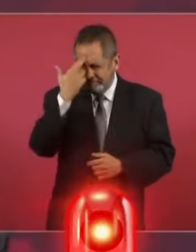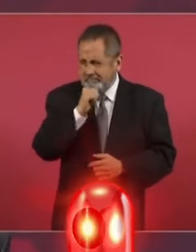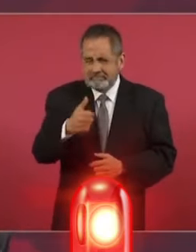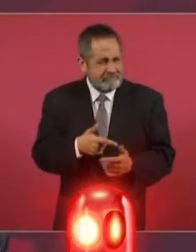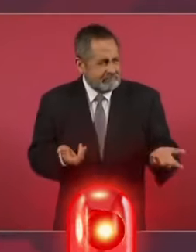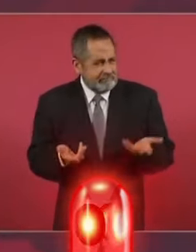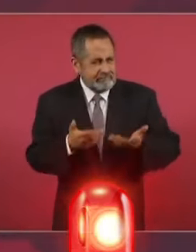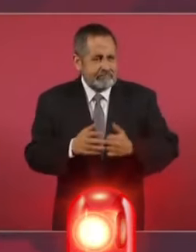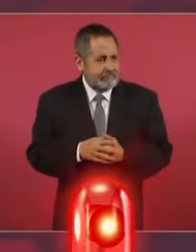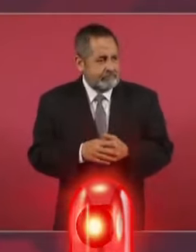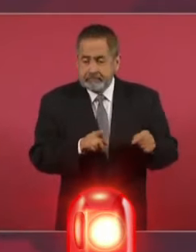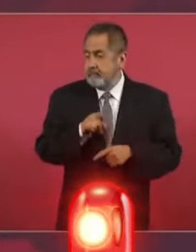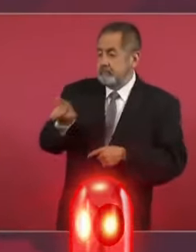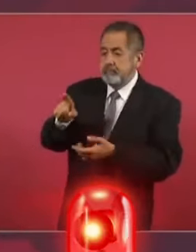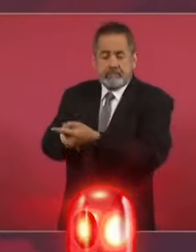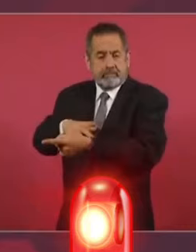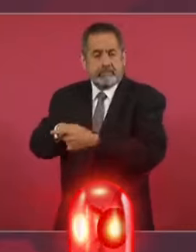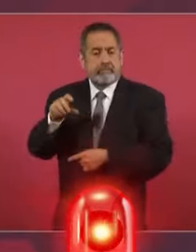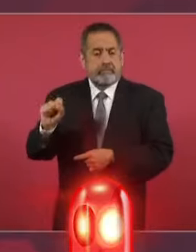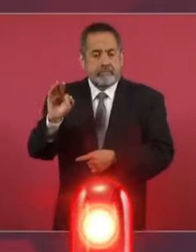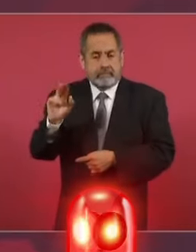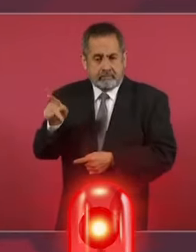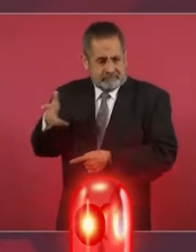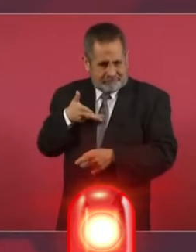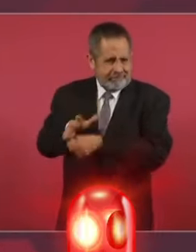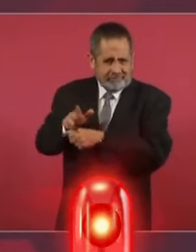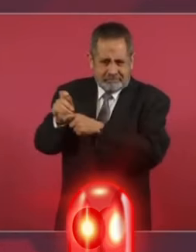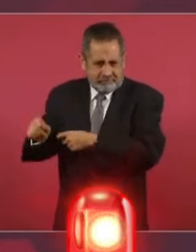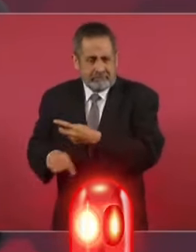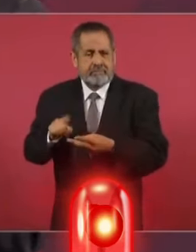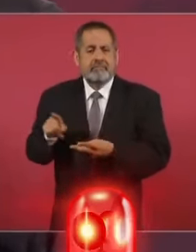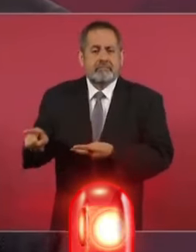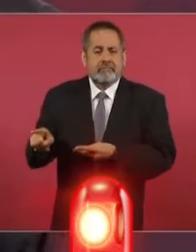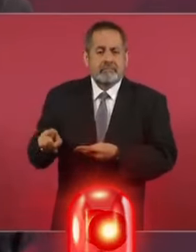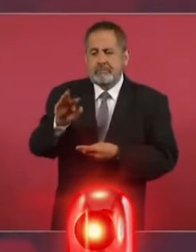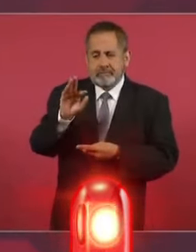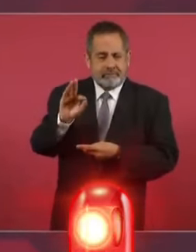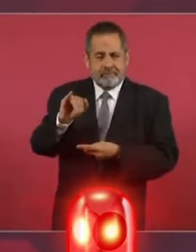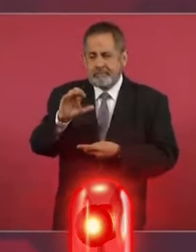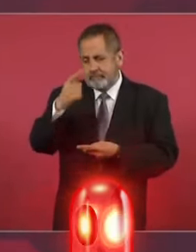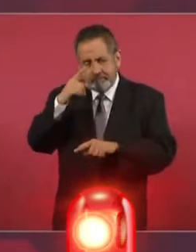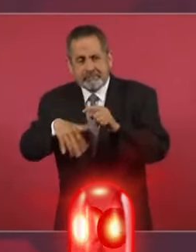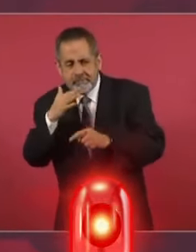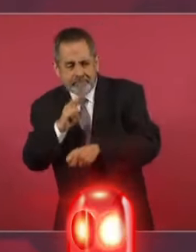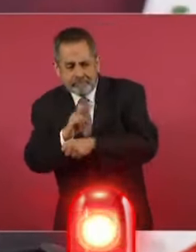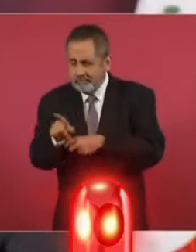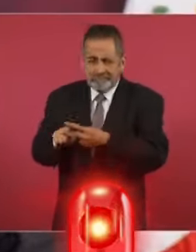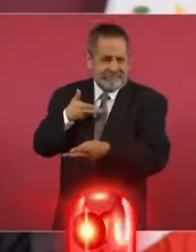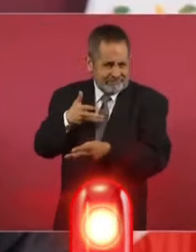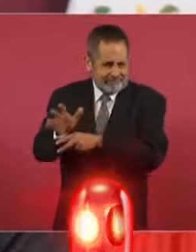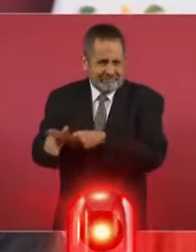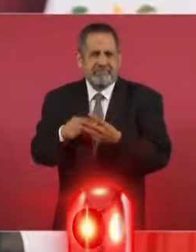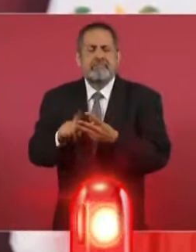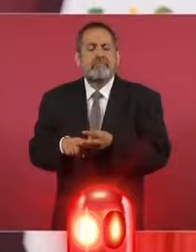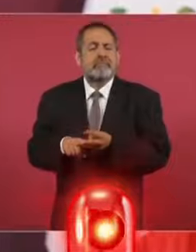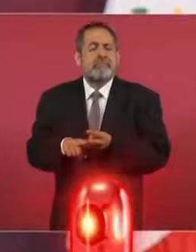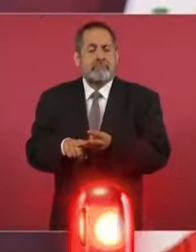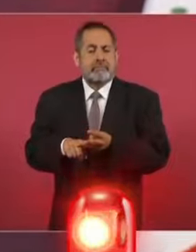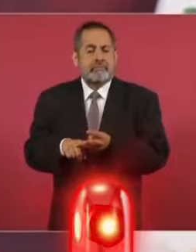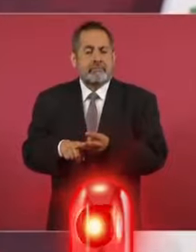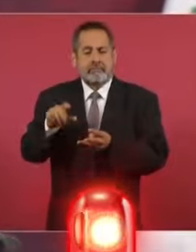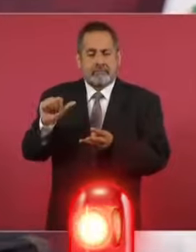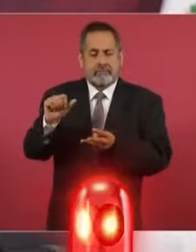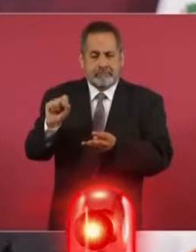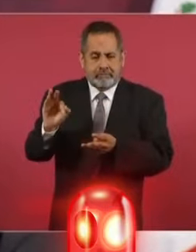función. Porque existe la Secretaría de la Función Pública, porque existe la Fiscalía Anticorrupción, porque existe